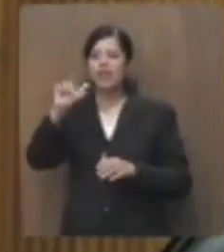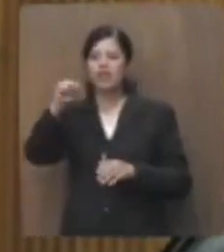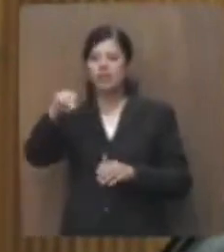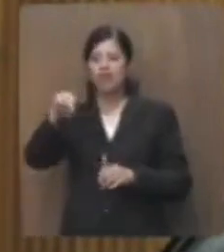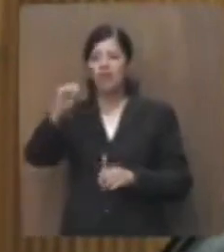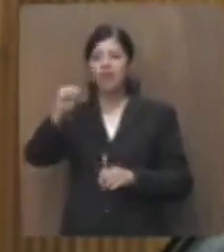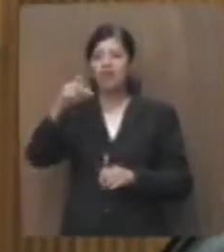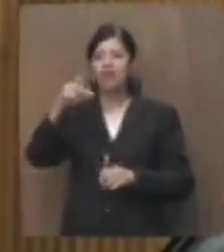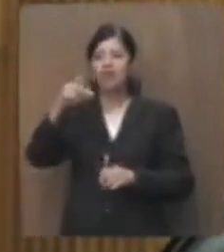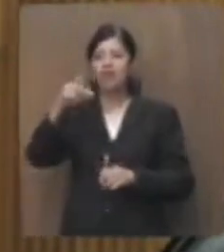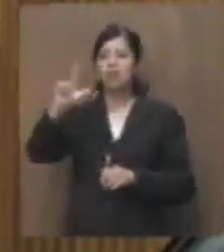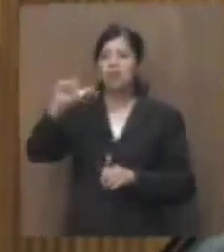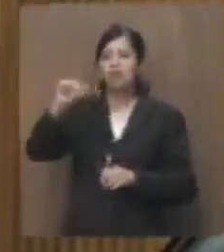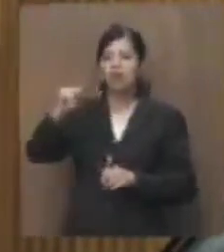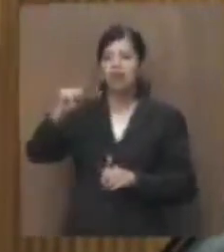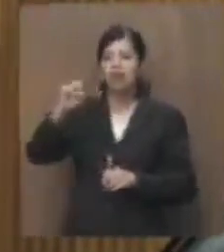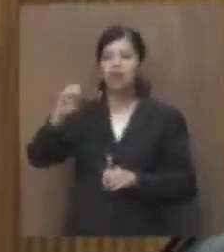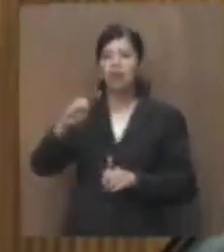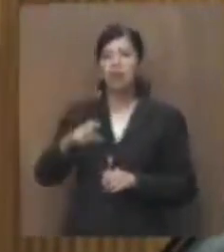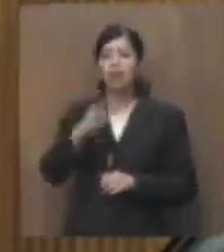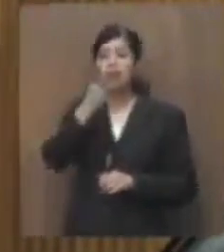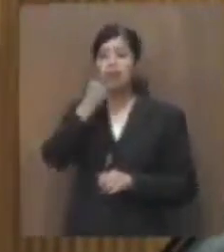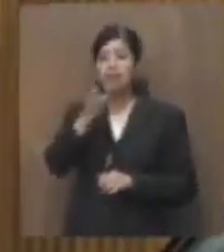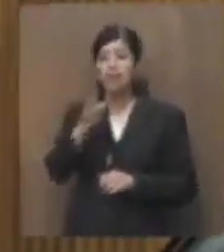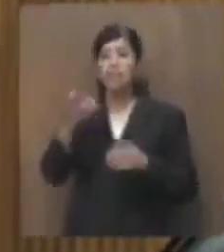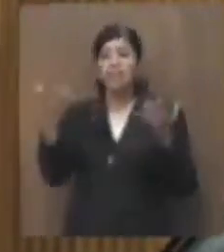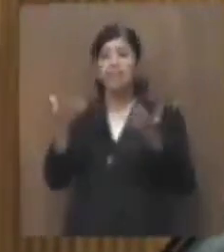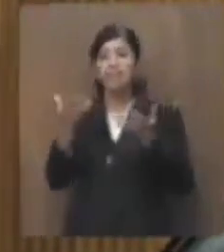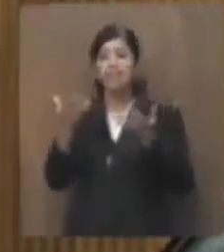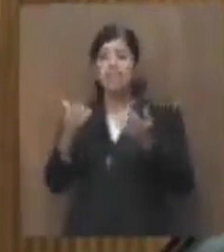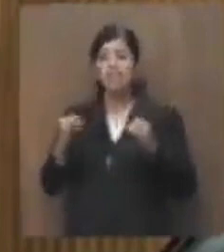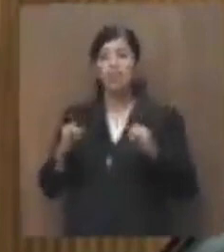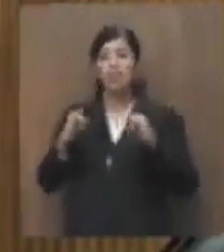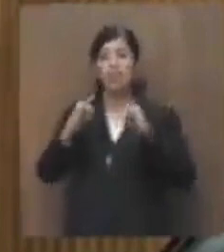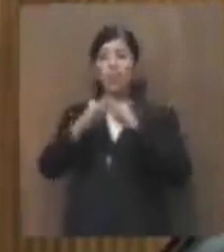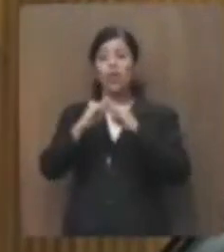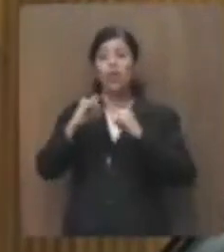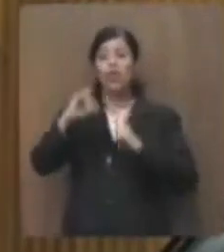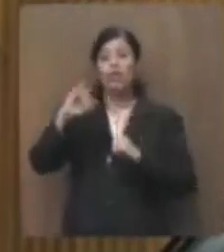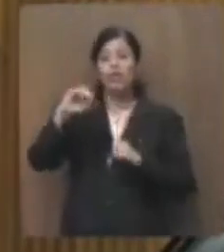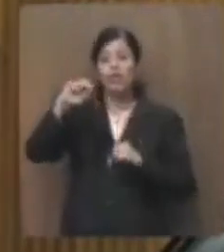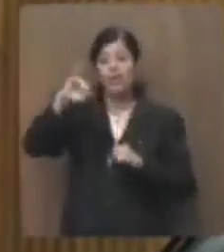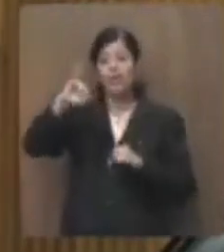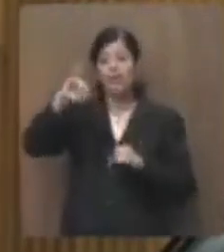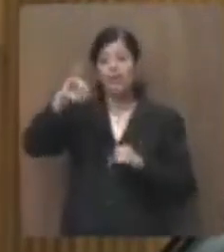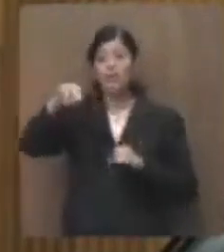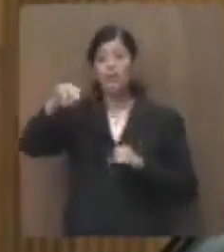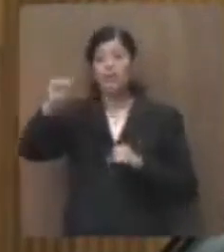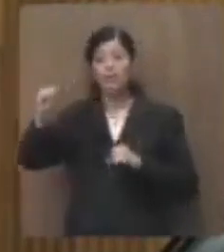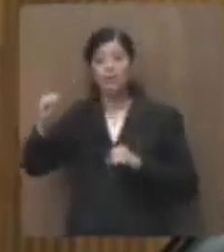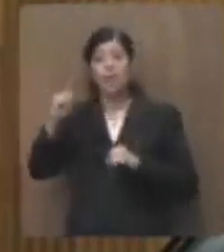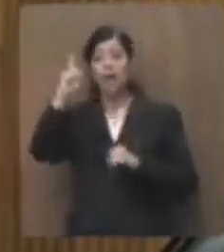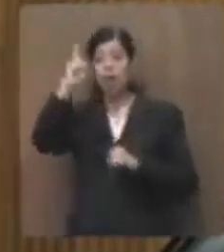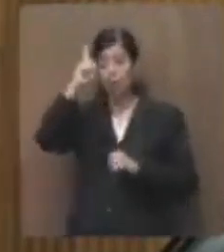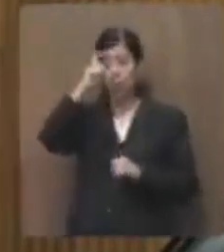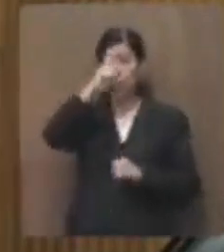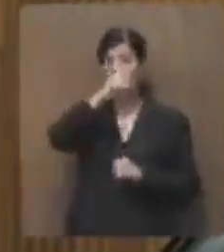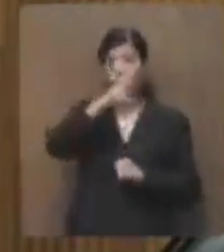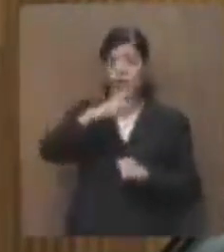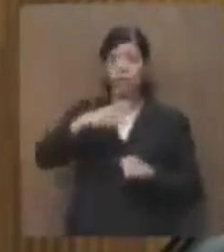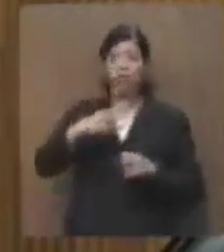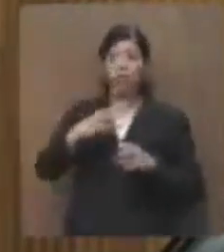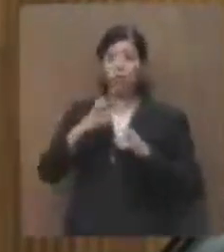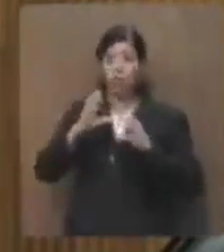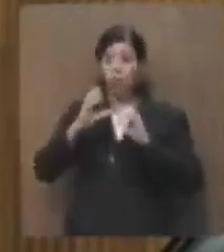la diputada ni luz lo mencionó en la tribuna que se realizó en el Instituto Mexicano del Seguro Social con una complejidad de un